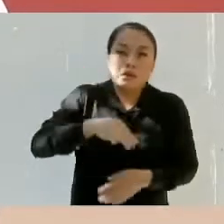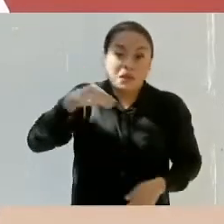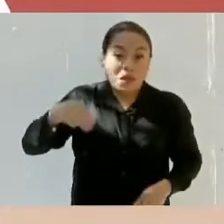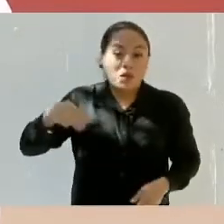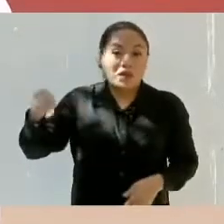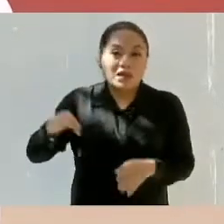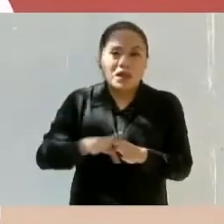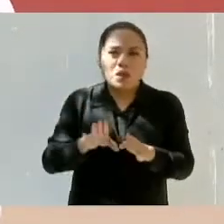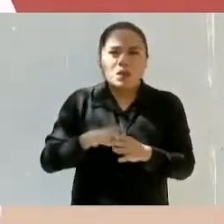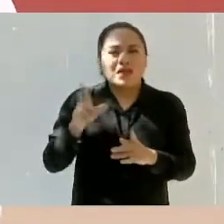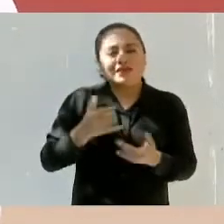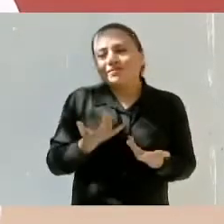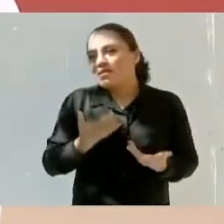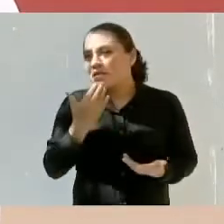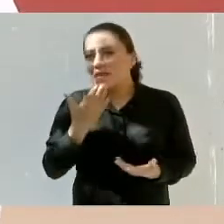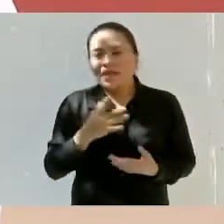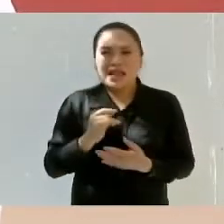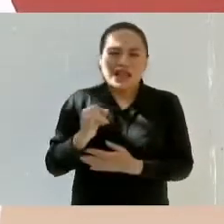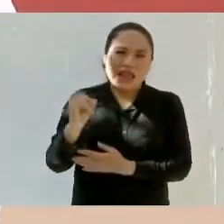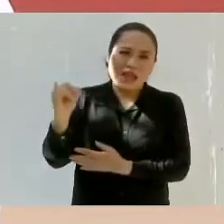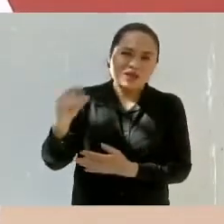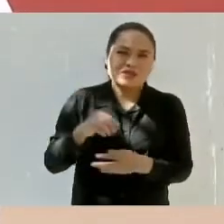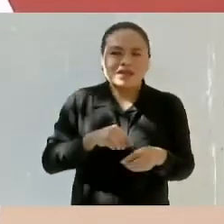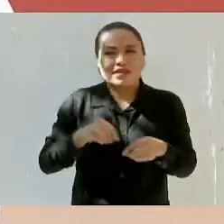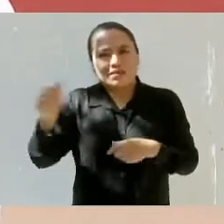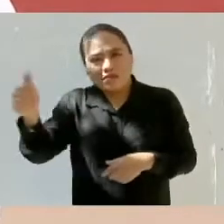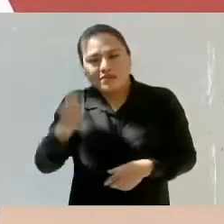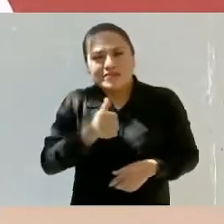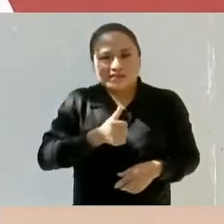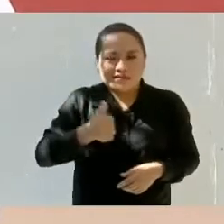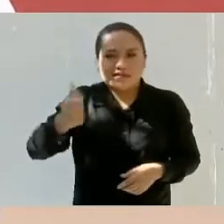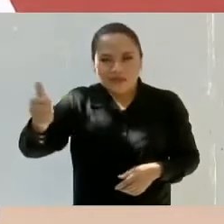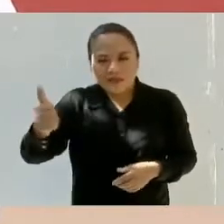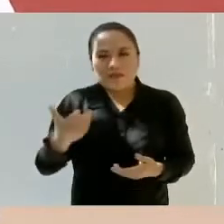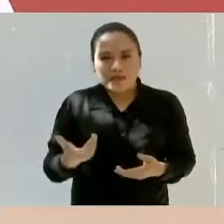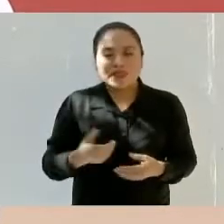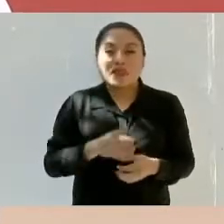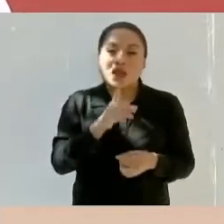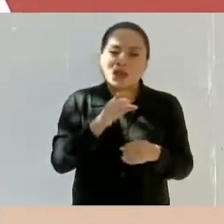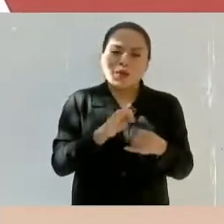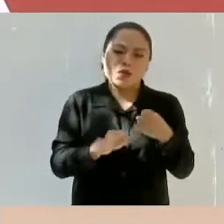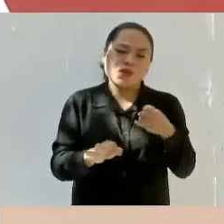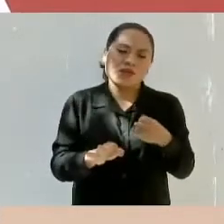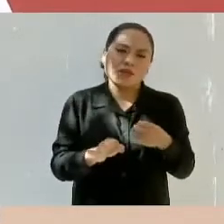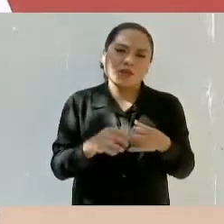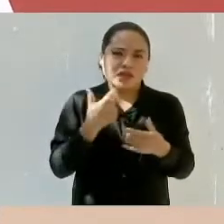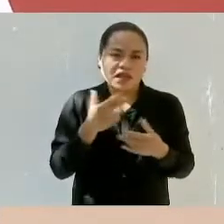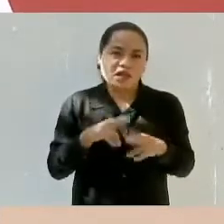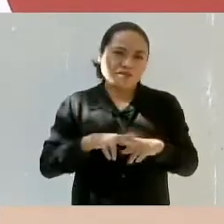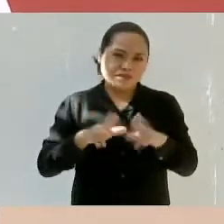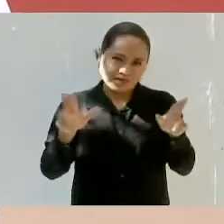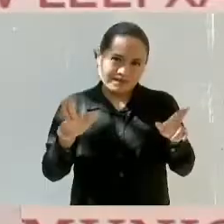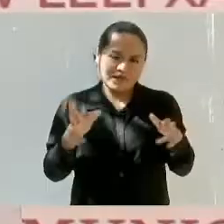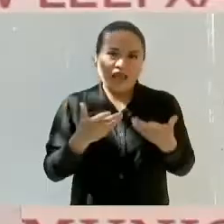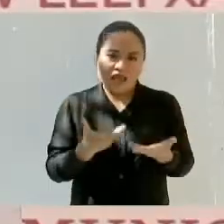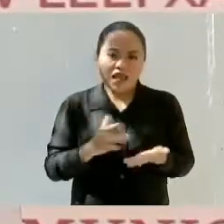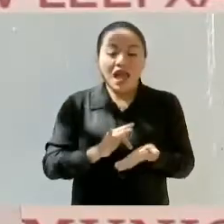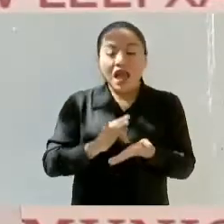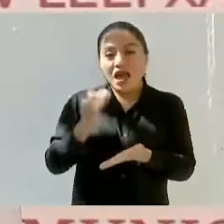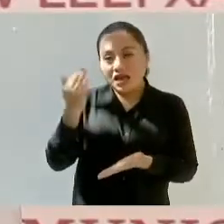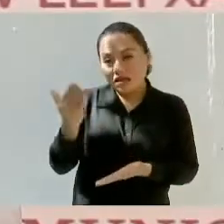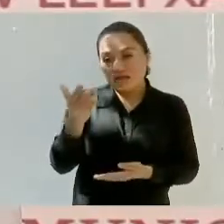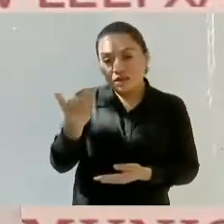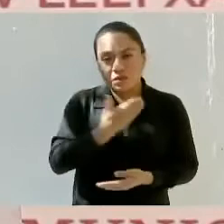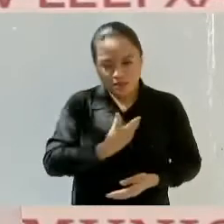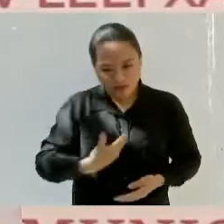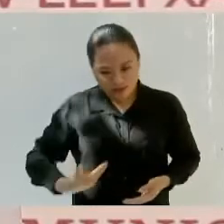es un poco incómodo. Y por último, señor presidente, quiero despedirme y darle ese agradecimiento